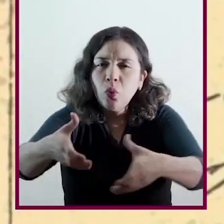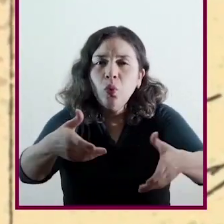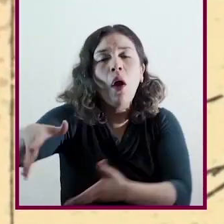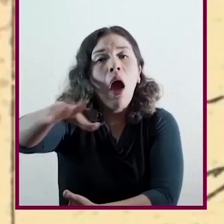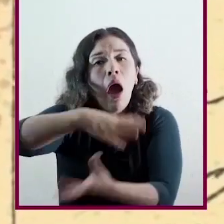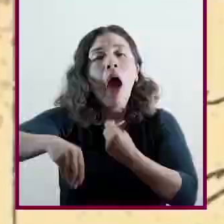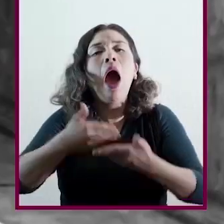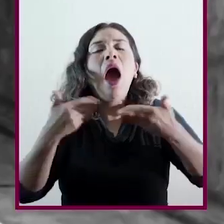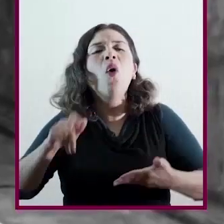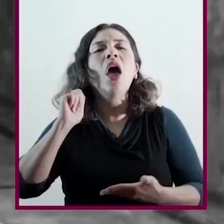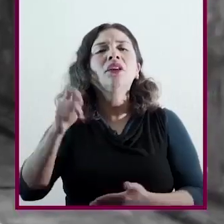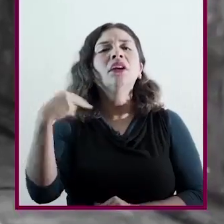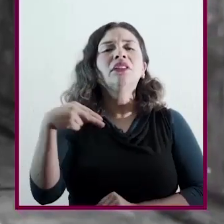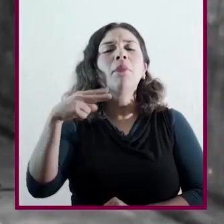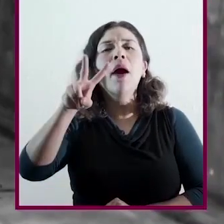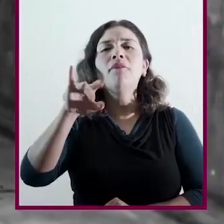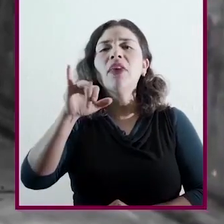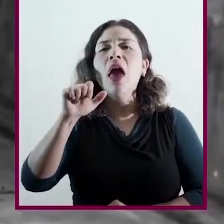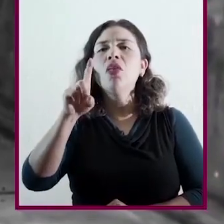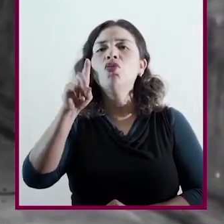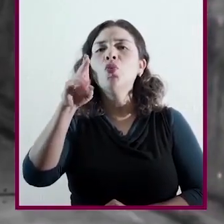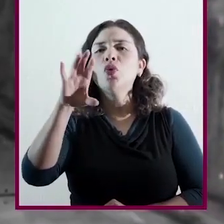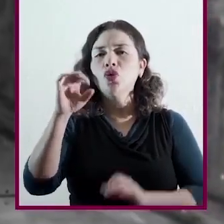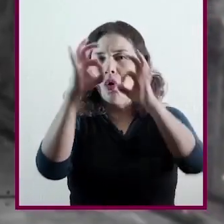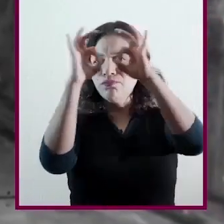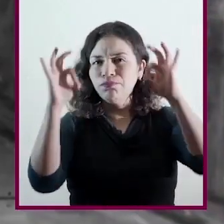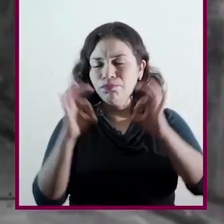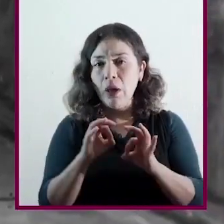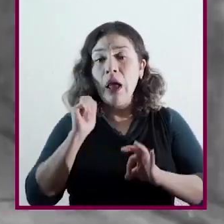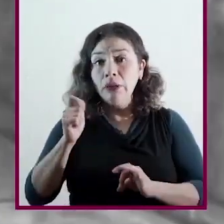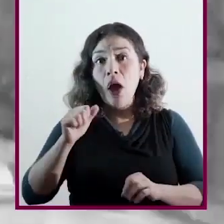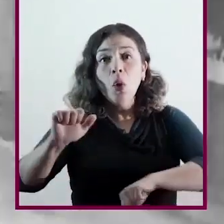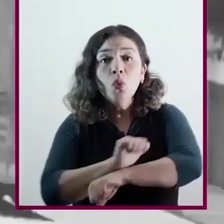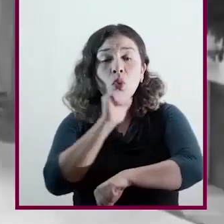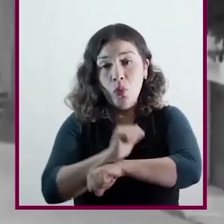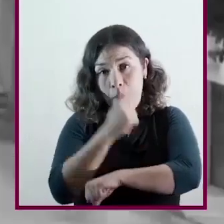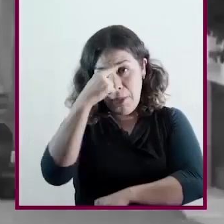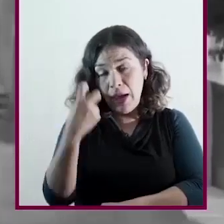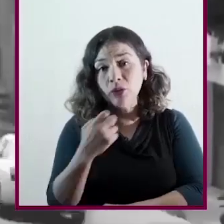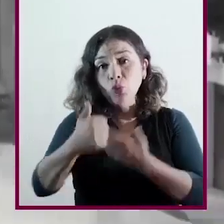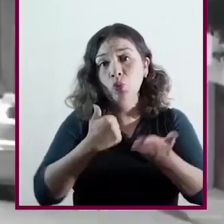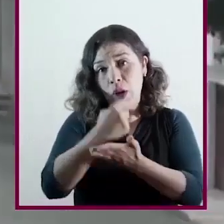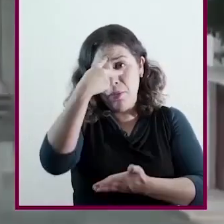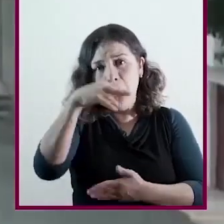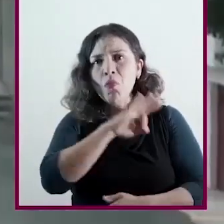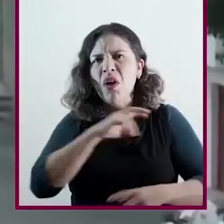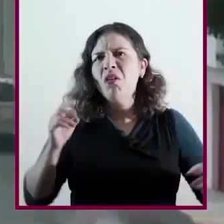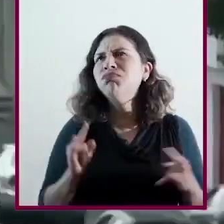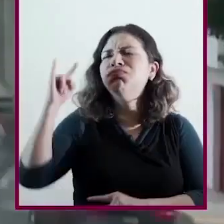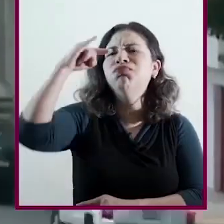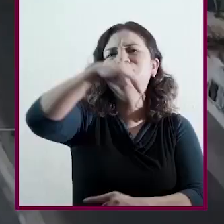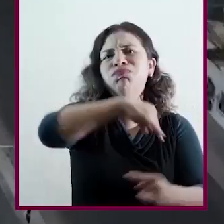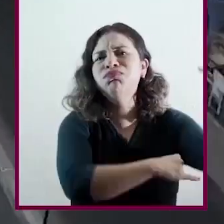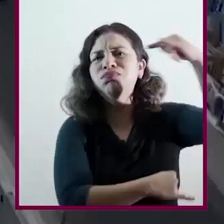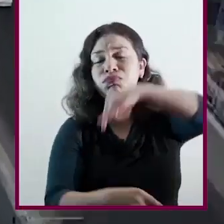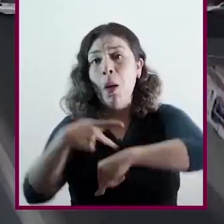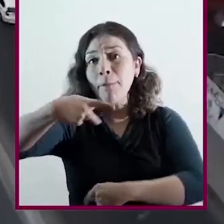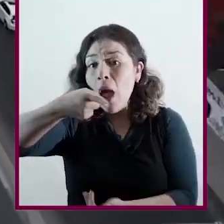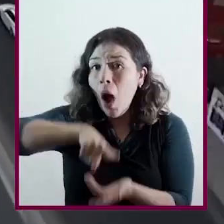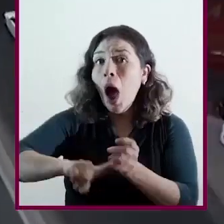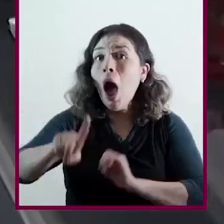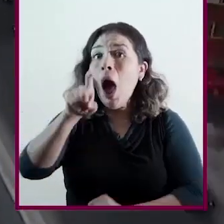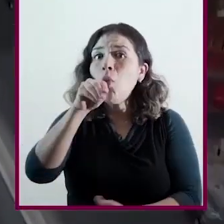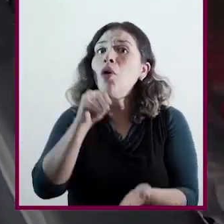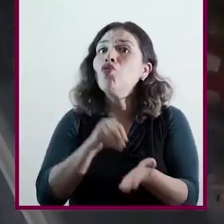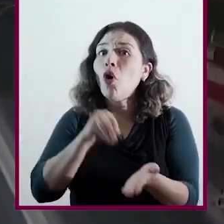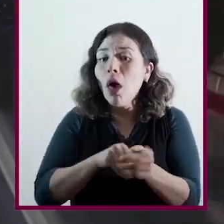para convertirse en el viaducto, la autopista que atraviesa la Ciudad de México de este a oeste. Sin embargo, el